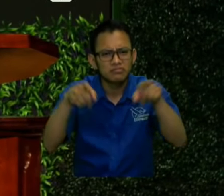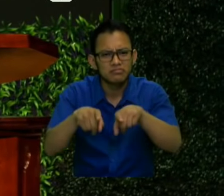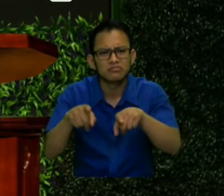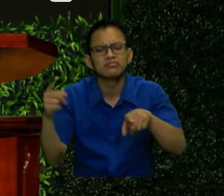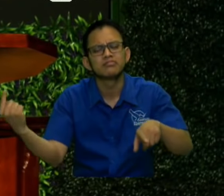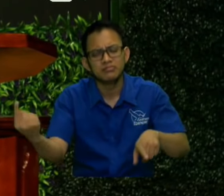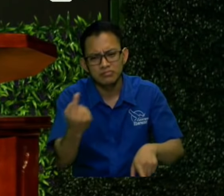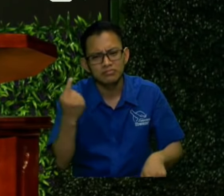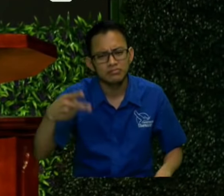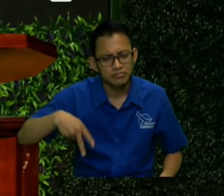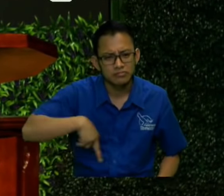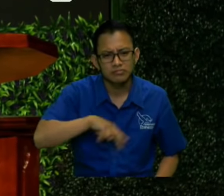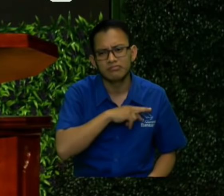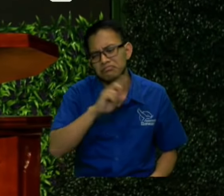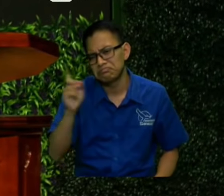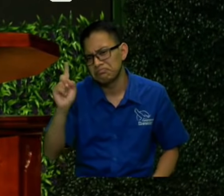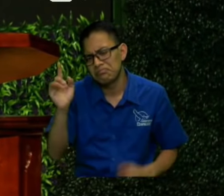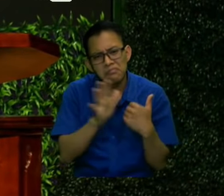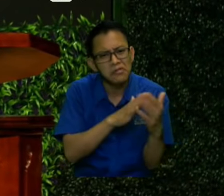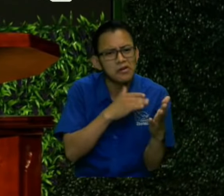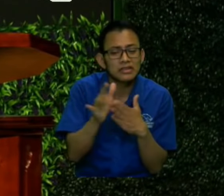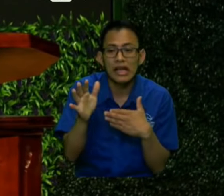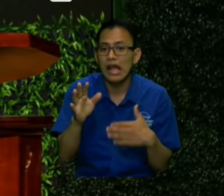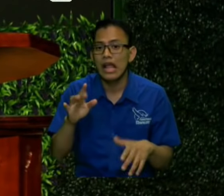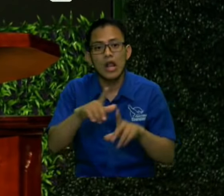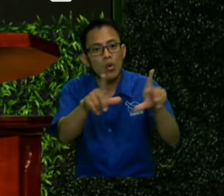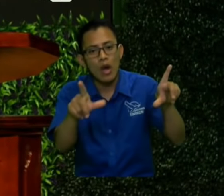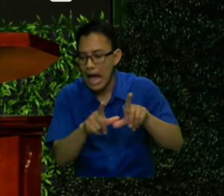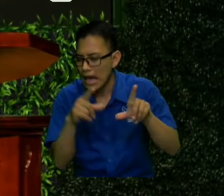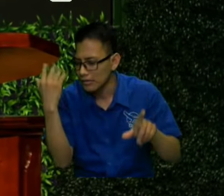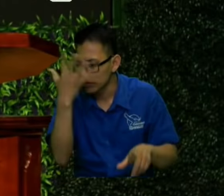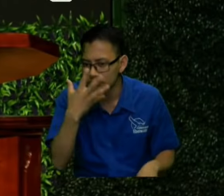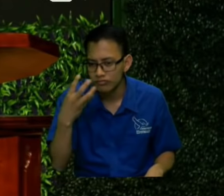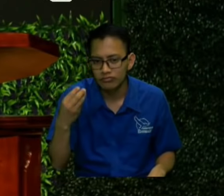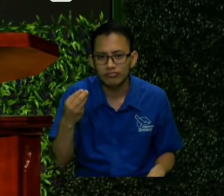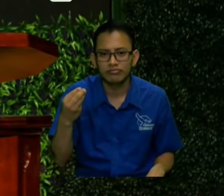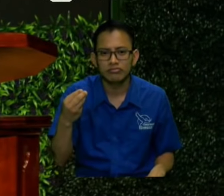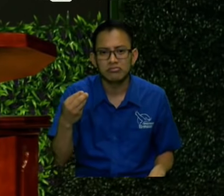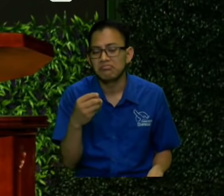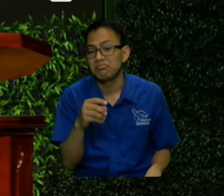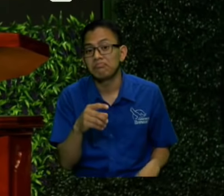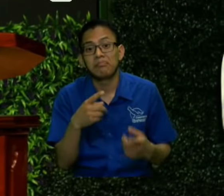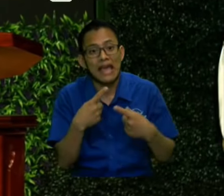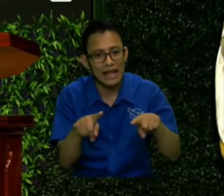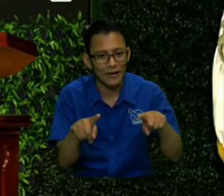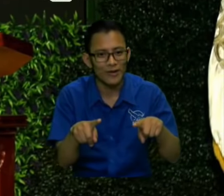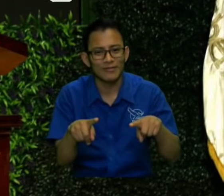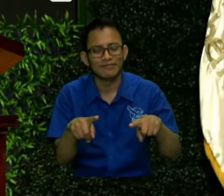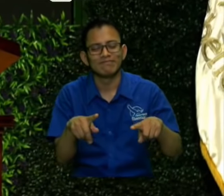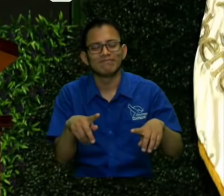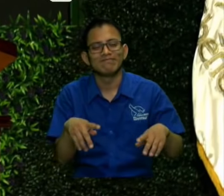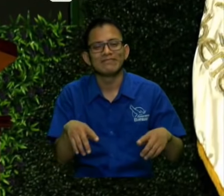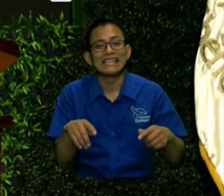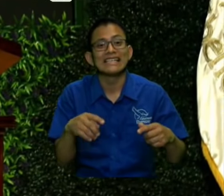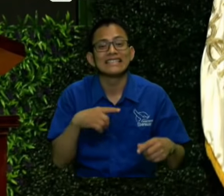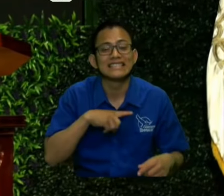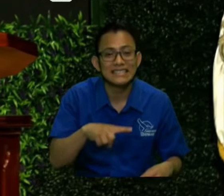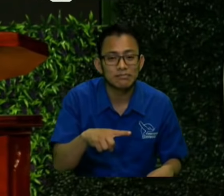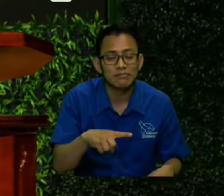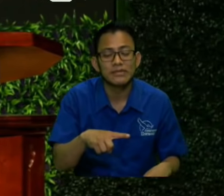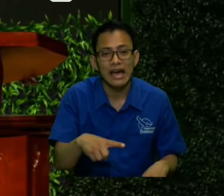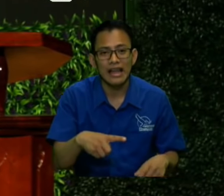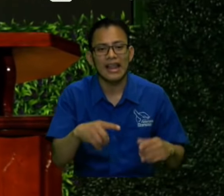qué lugar hermosísimo uno ande, no hay nada como la casa, ¿verdad? No sé si usted está de acuerdo con eso,